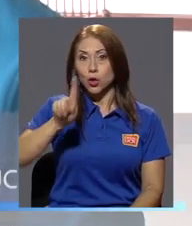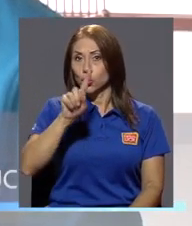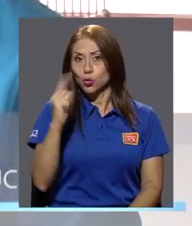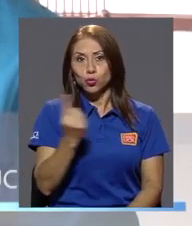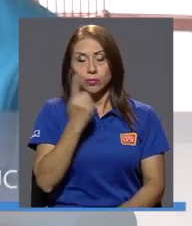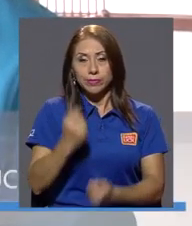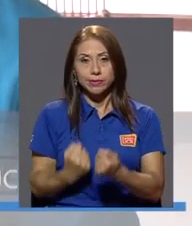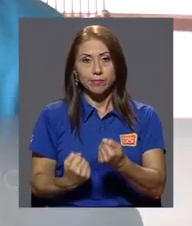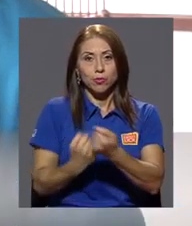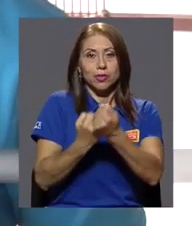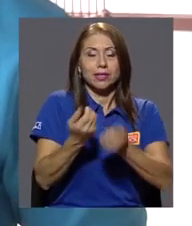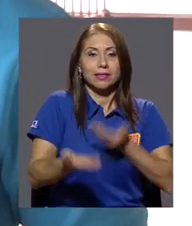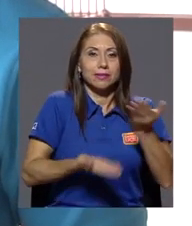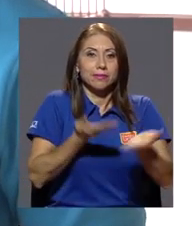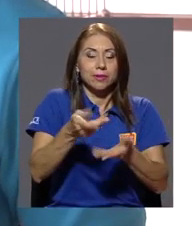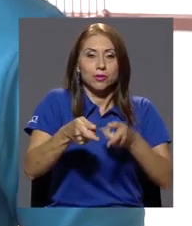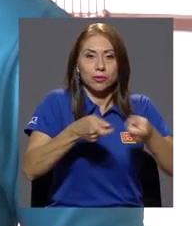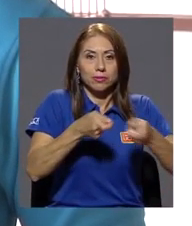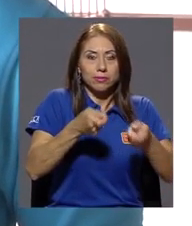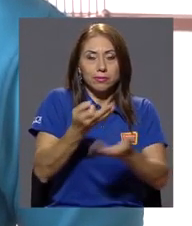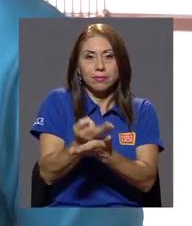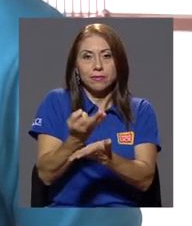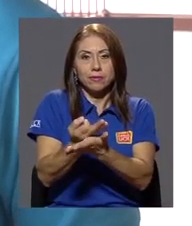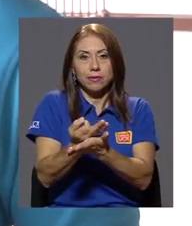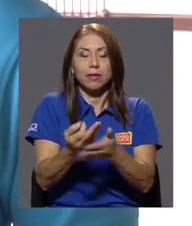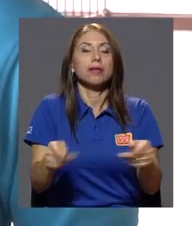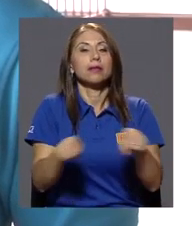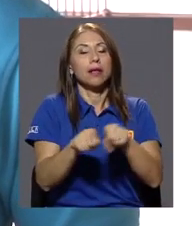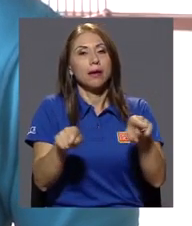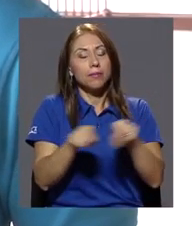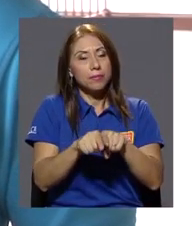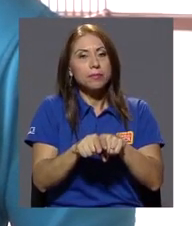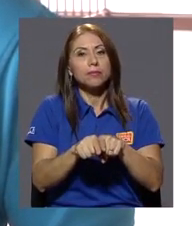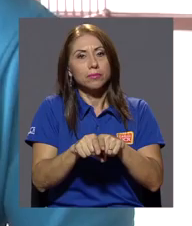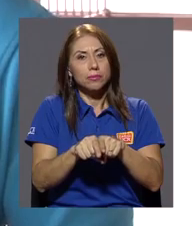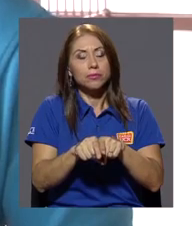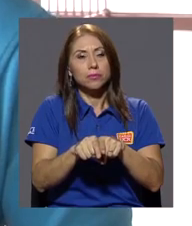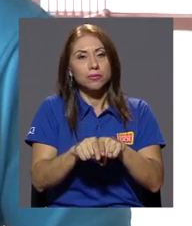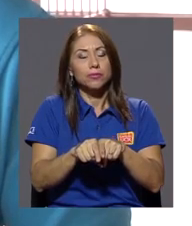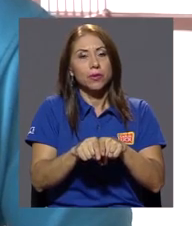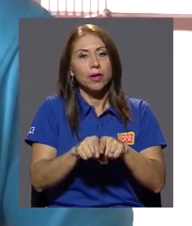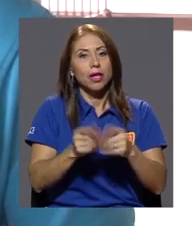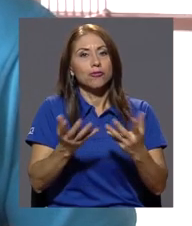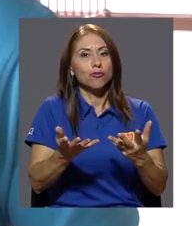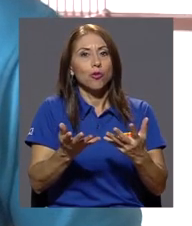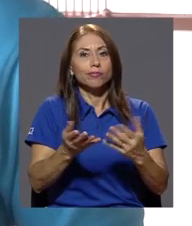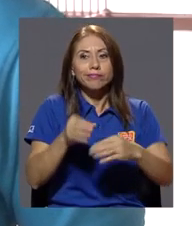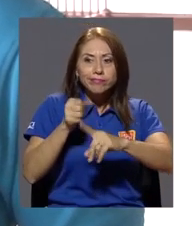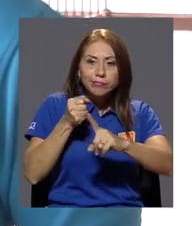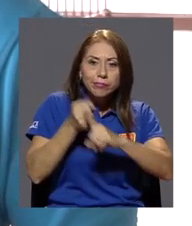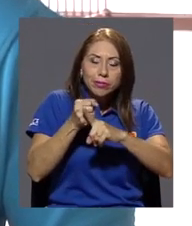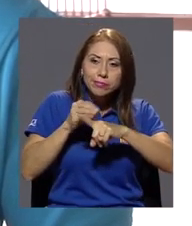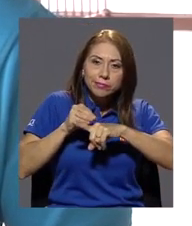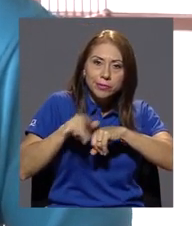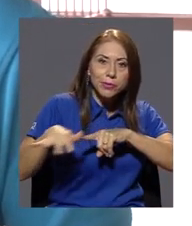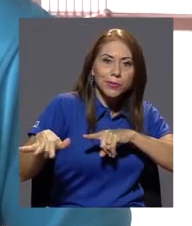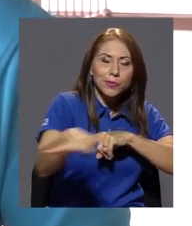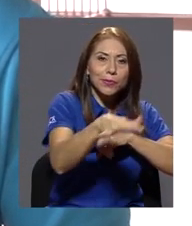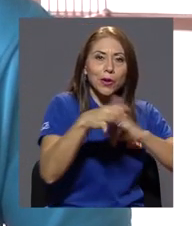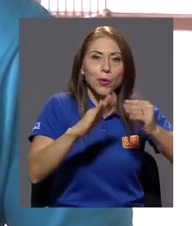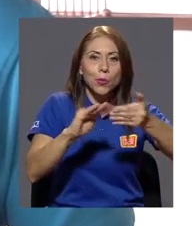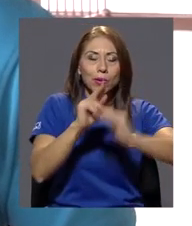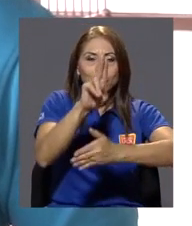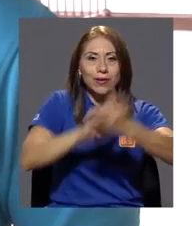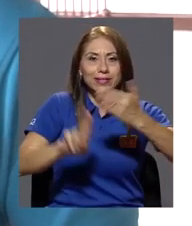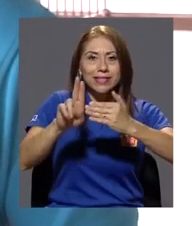en los servicios administrativos financieros, sino también de impactar en la comunidad universitaria y en